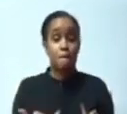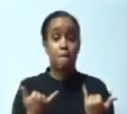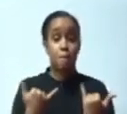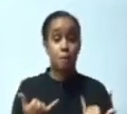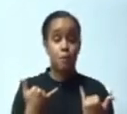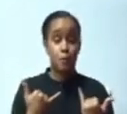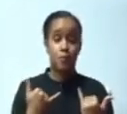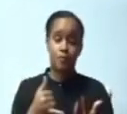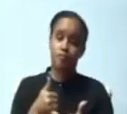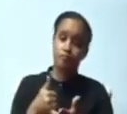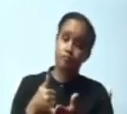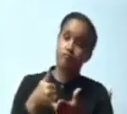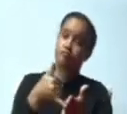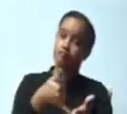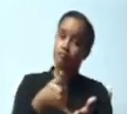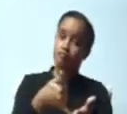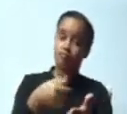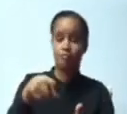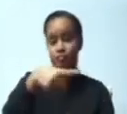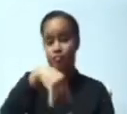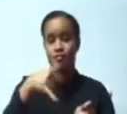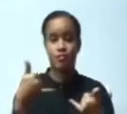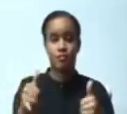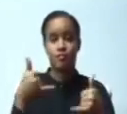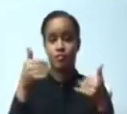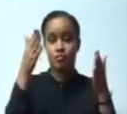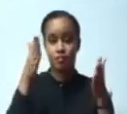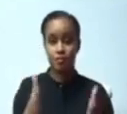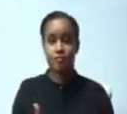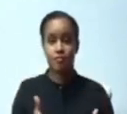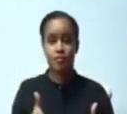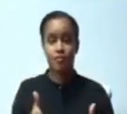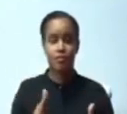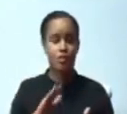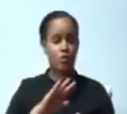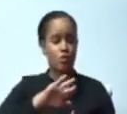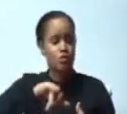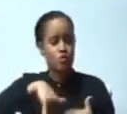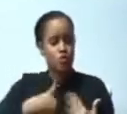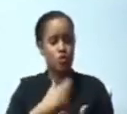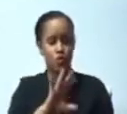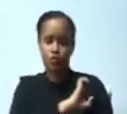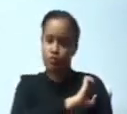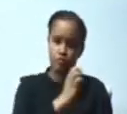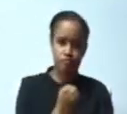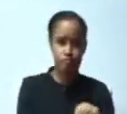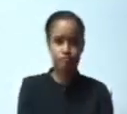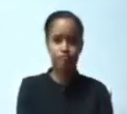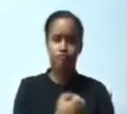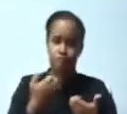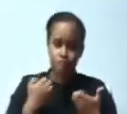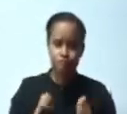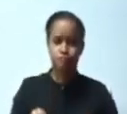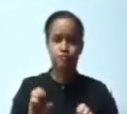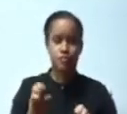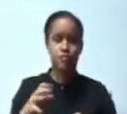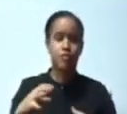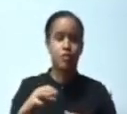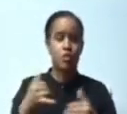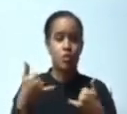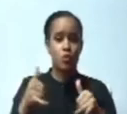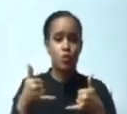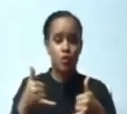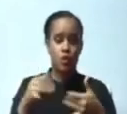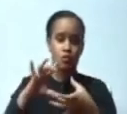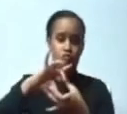estamos reconociendo a esos atletas que lo dieron todo en los Juegos Centroamericanos para colocar en alto